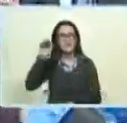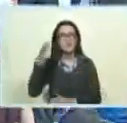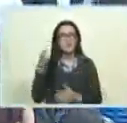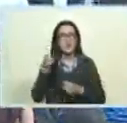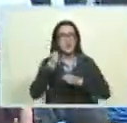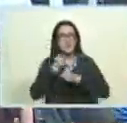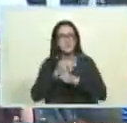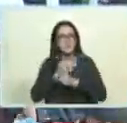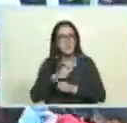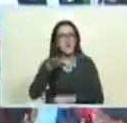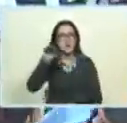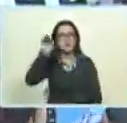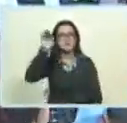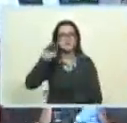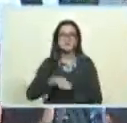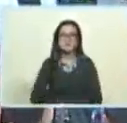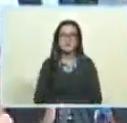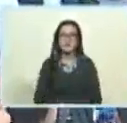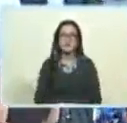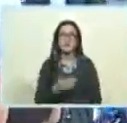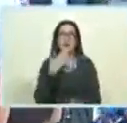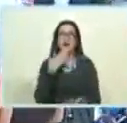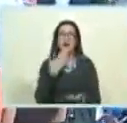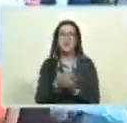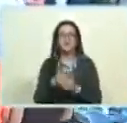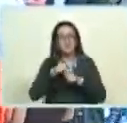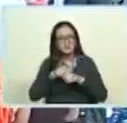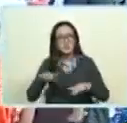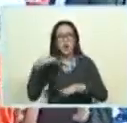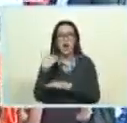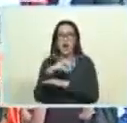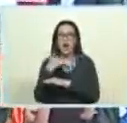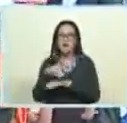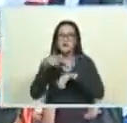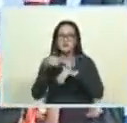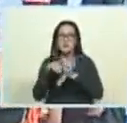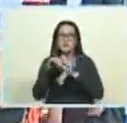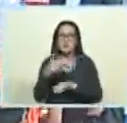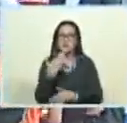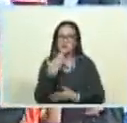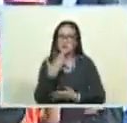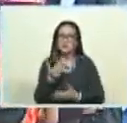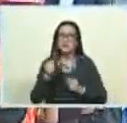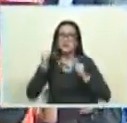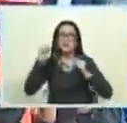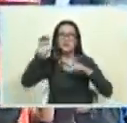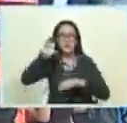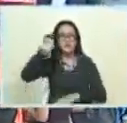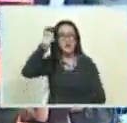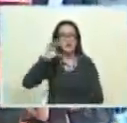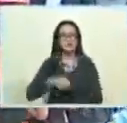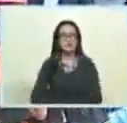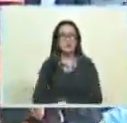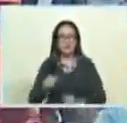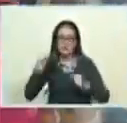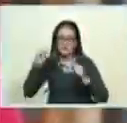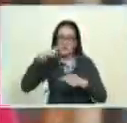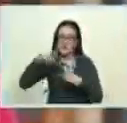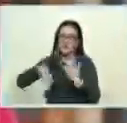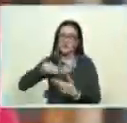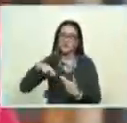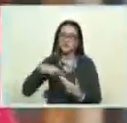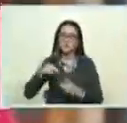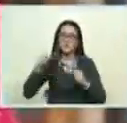esperanza. Yo le doy las gracias por haber salido a las calles una vez más a decir que viva la patria, que viva la